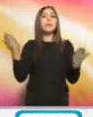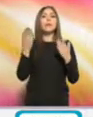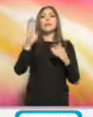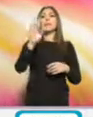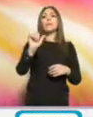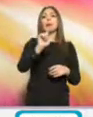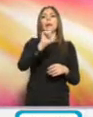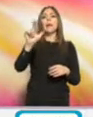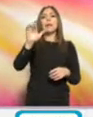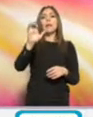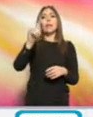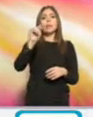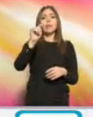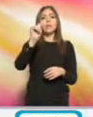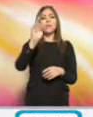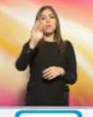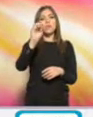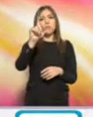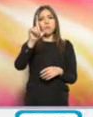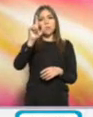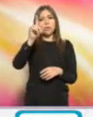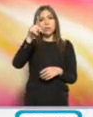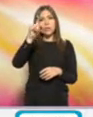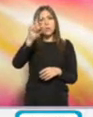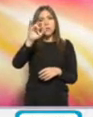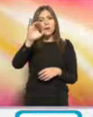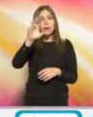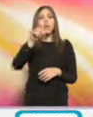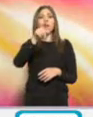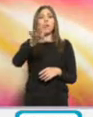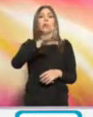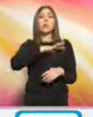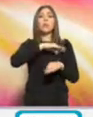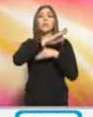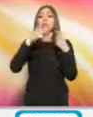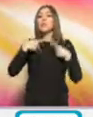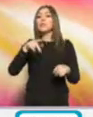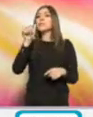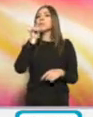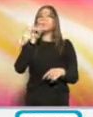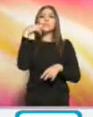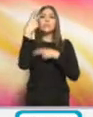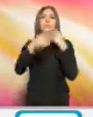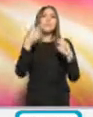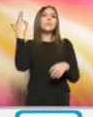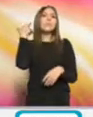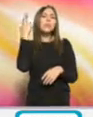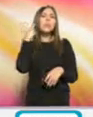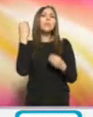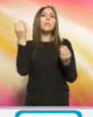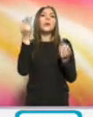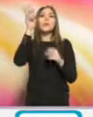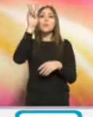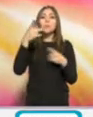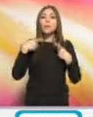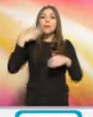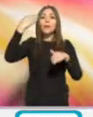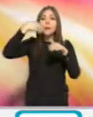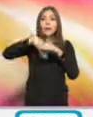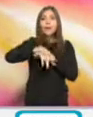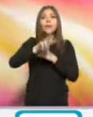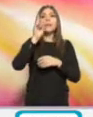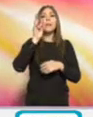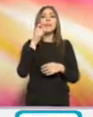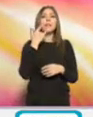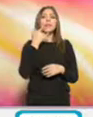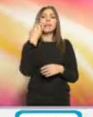verdad es una experiencia también muy, muy padre, sobre todo que no todo mundo ha ido. Hemos escuchado el ballet folclórico, pero ¿cuántas gentes realmente hemos ido a verlo? Y en